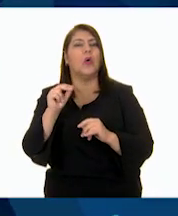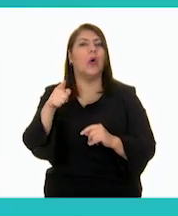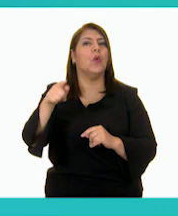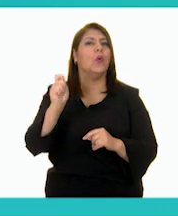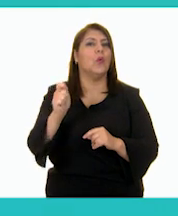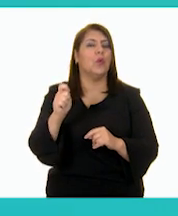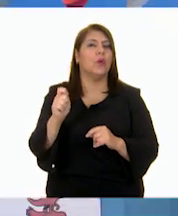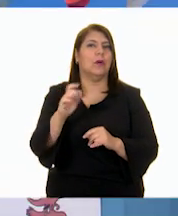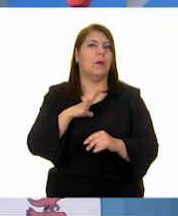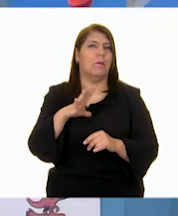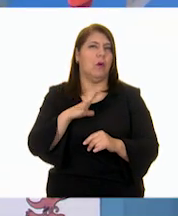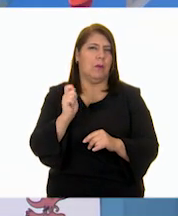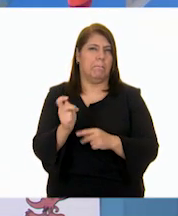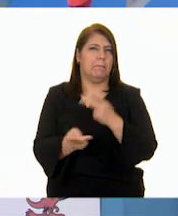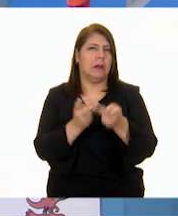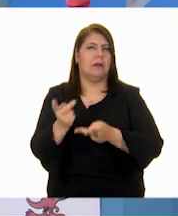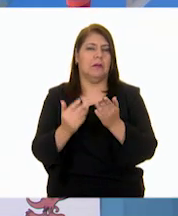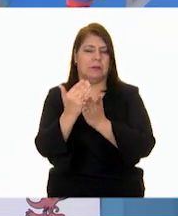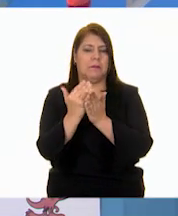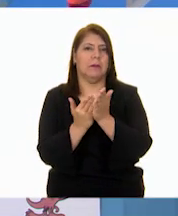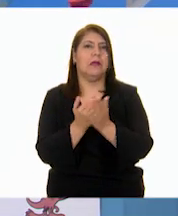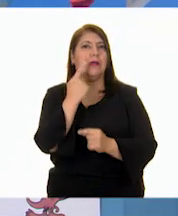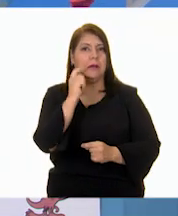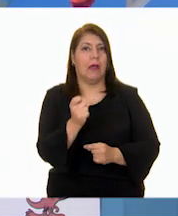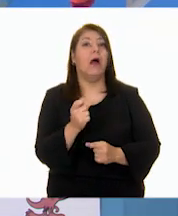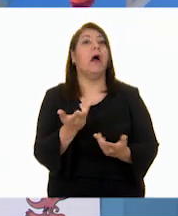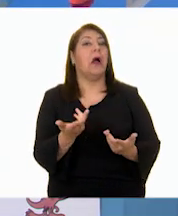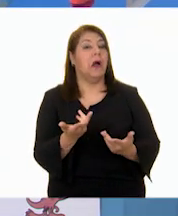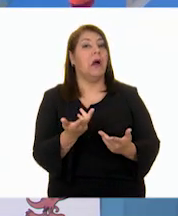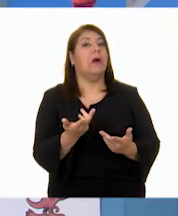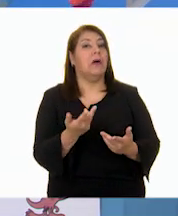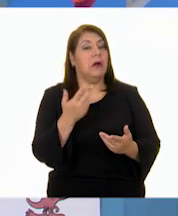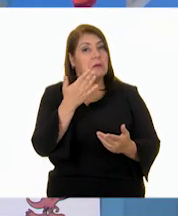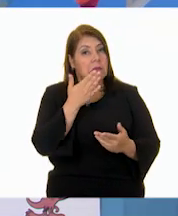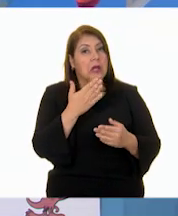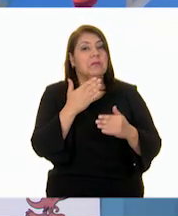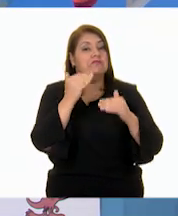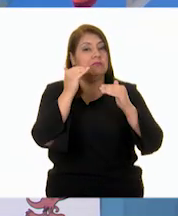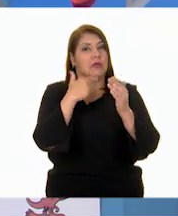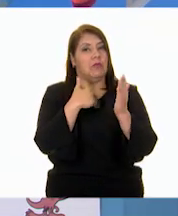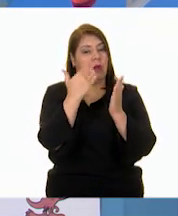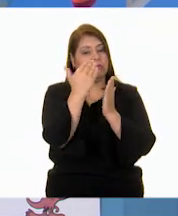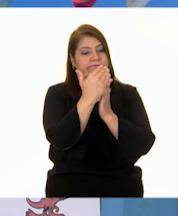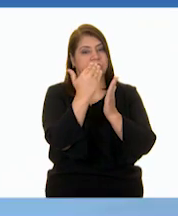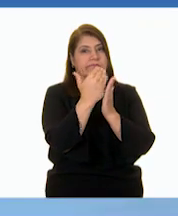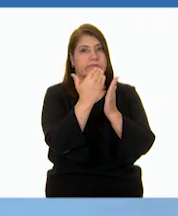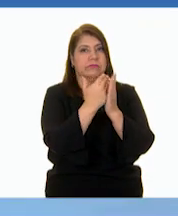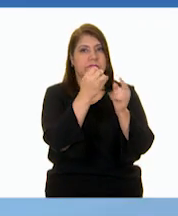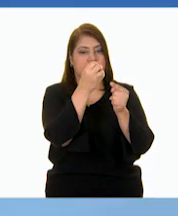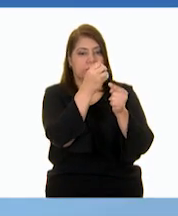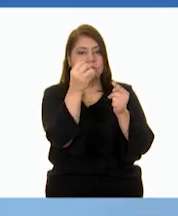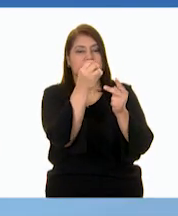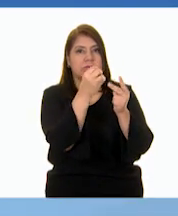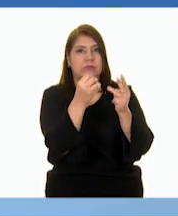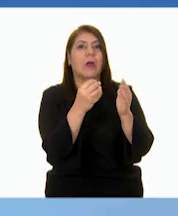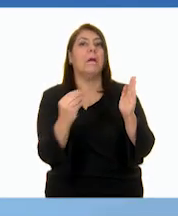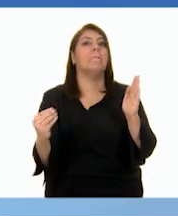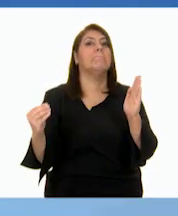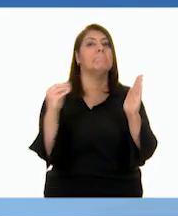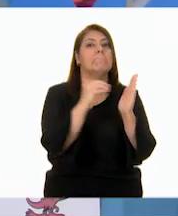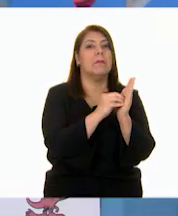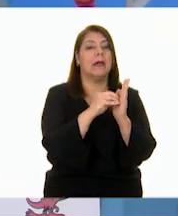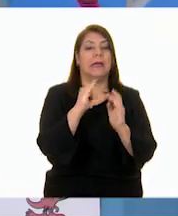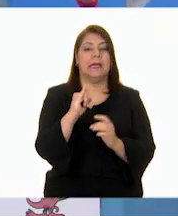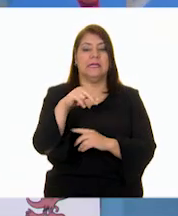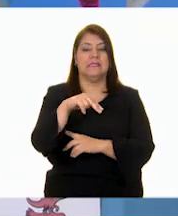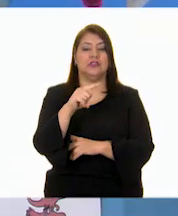Muy bien. Veo que se preocuparon por darle un formato desde el inicio. Y también me gustó que agregaran las instrucciones.